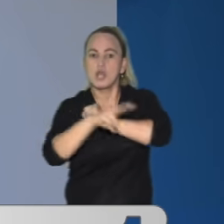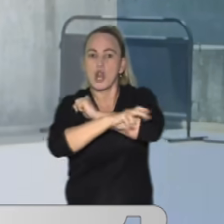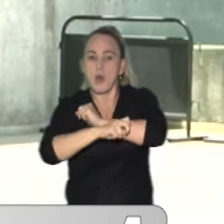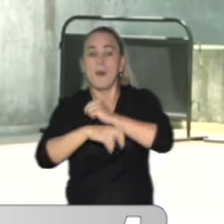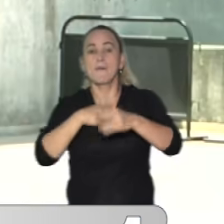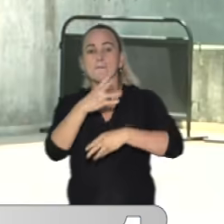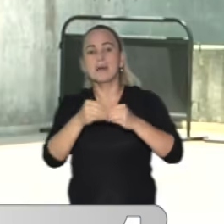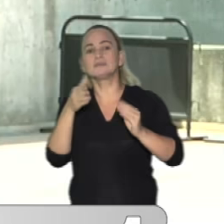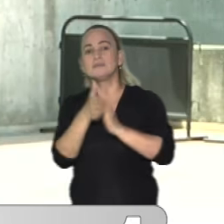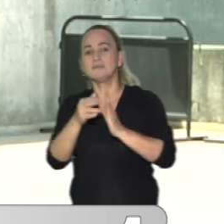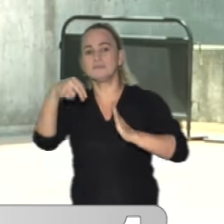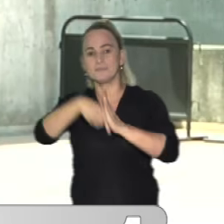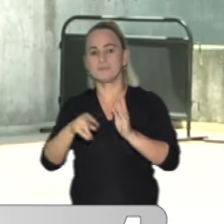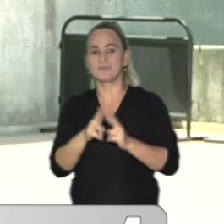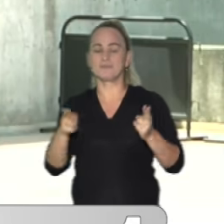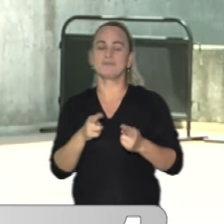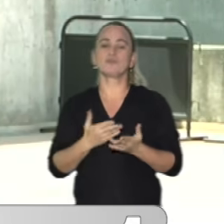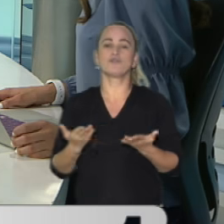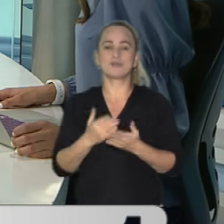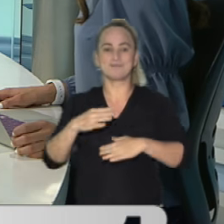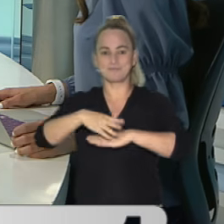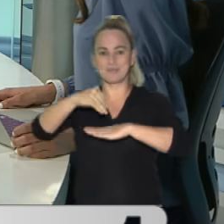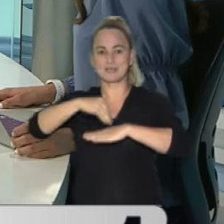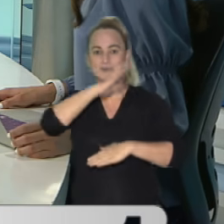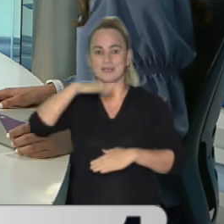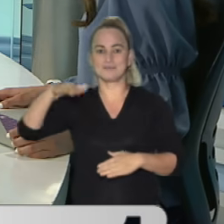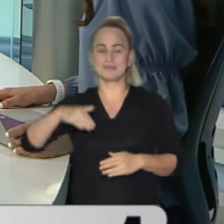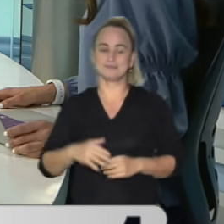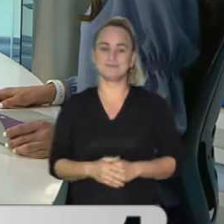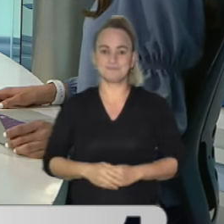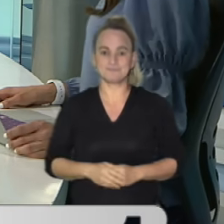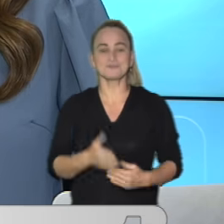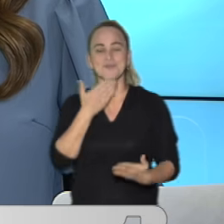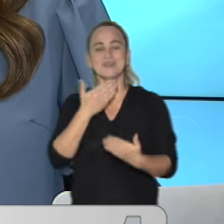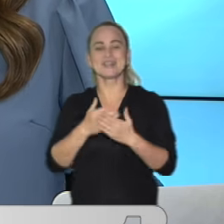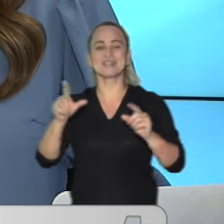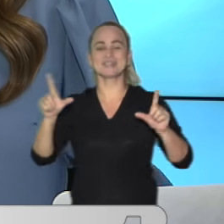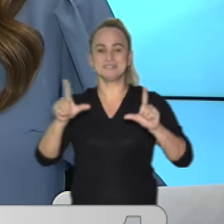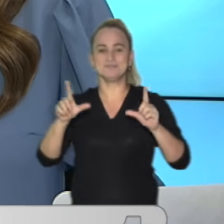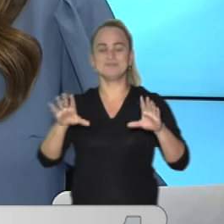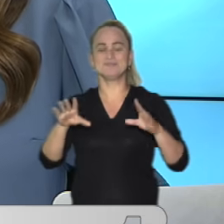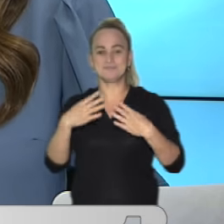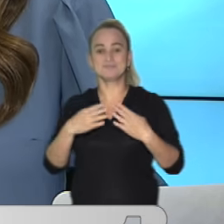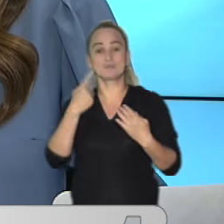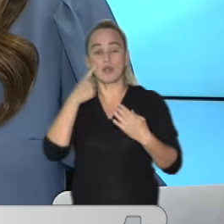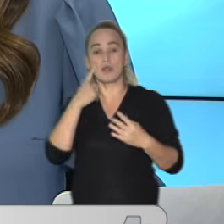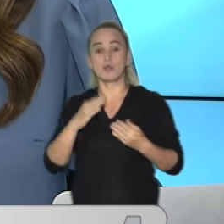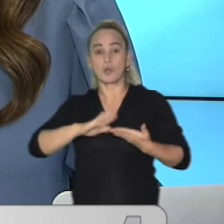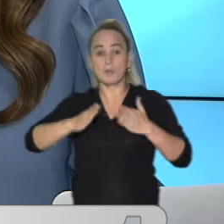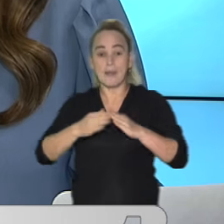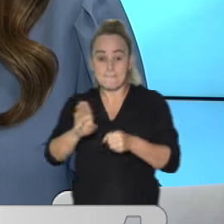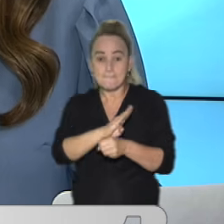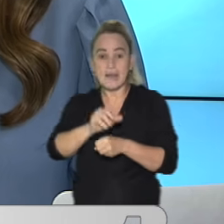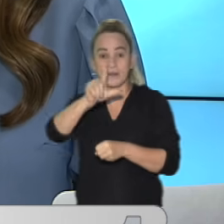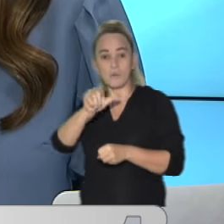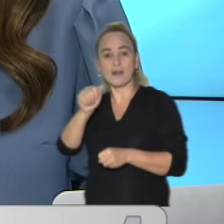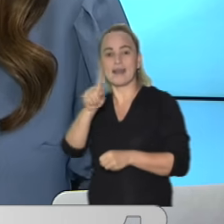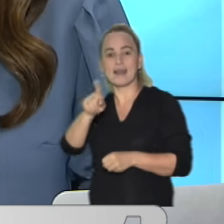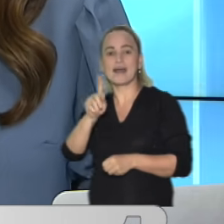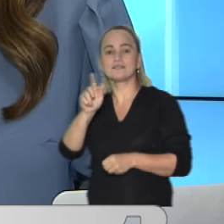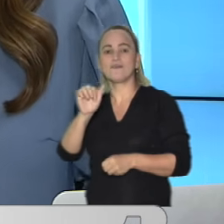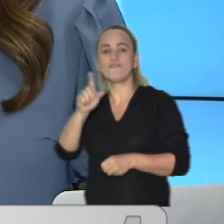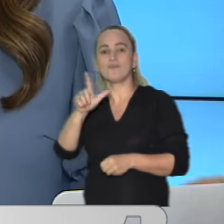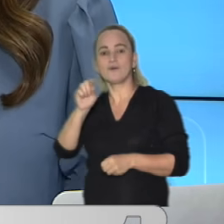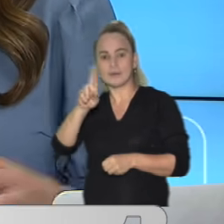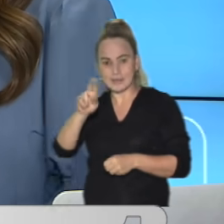Más adelante, minutos, regresamos con otras noticias desde Medellín. Así es, Yusi, gracias. La comunidad del barrio Las Flores, a orillas